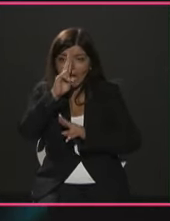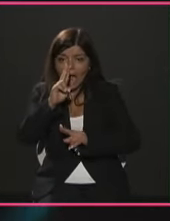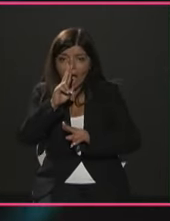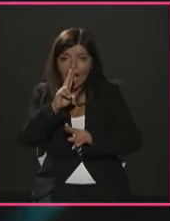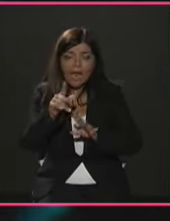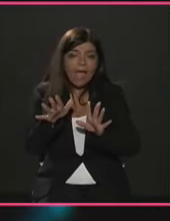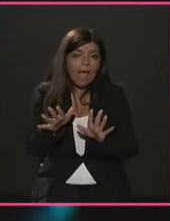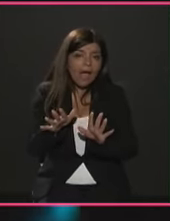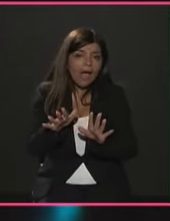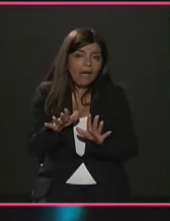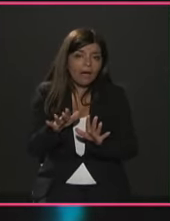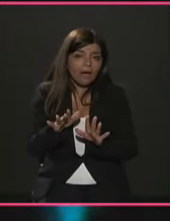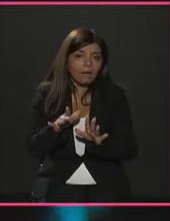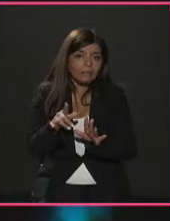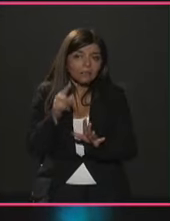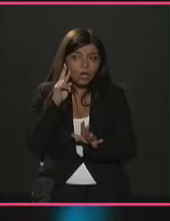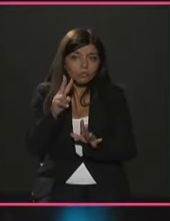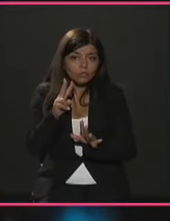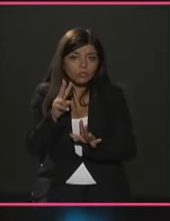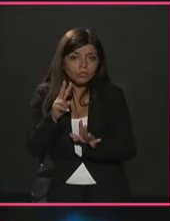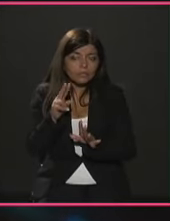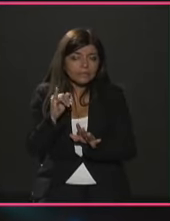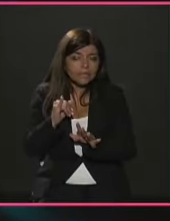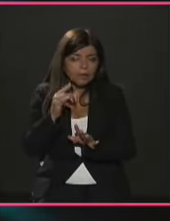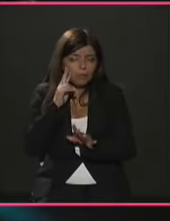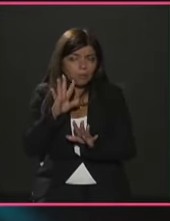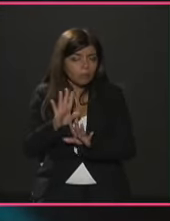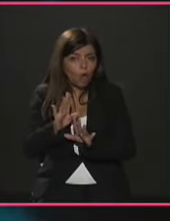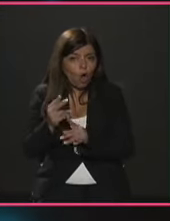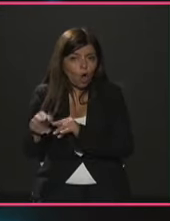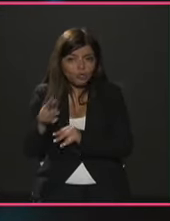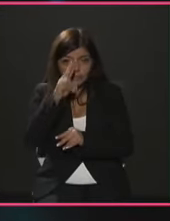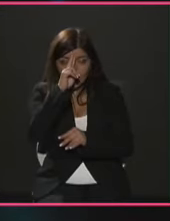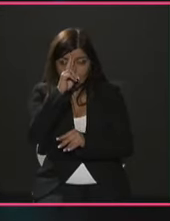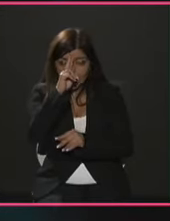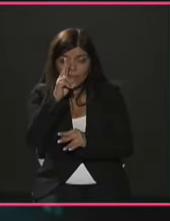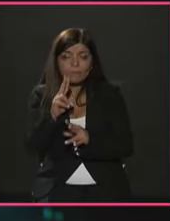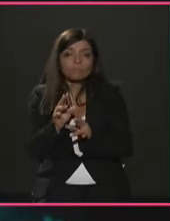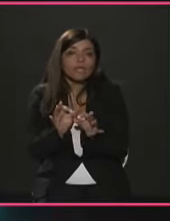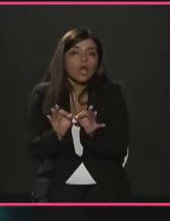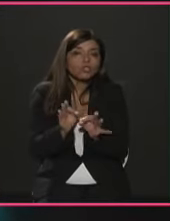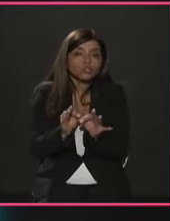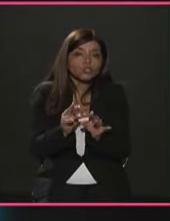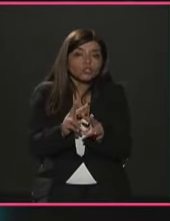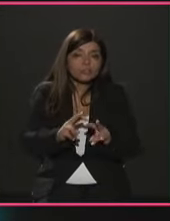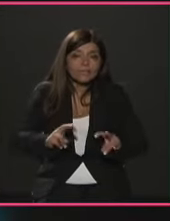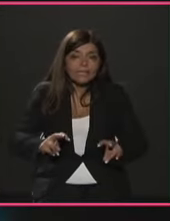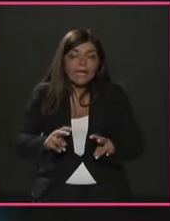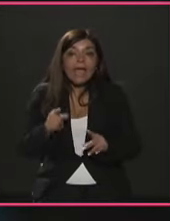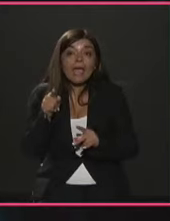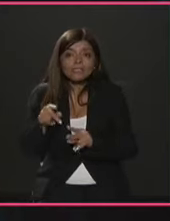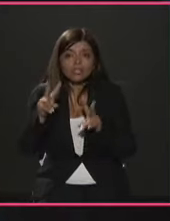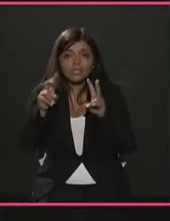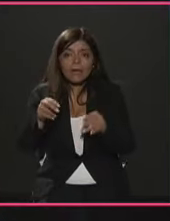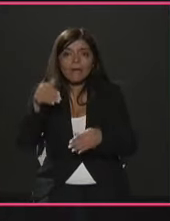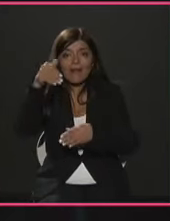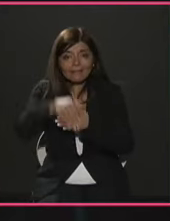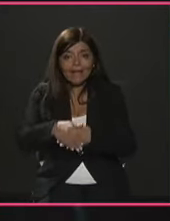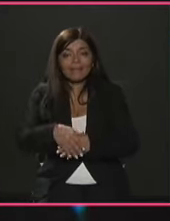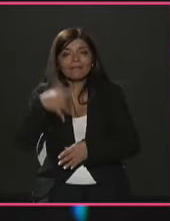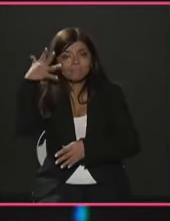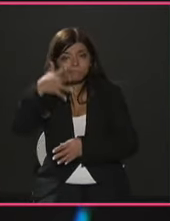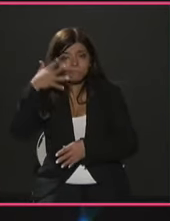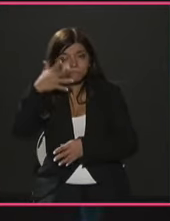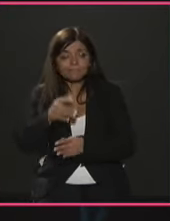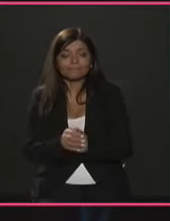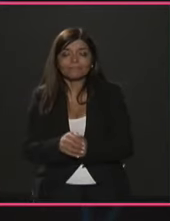ahí en la en la en el radar de la gran industria y la edición genética etcétera todos esos temas los vamos a estar comentando en esta tarde Así que no se